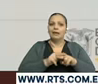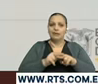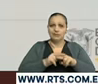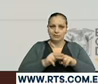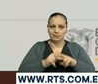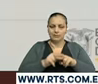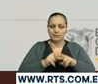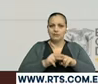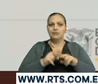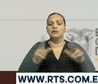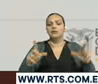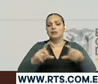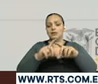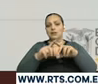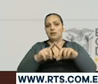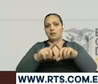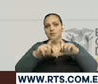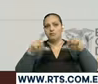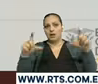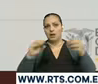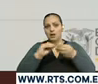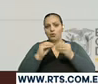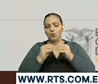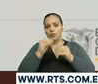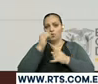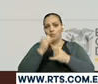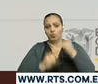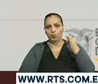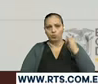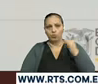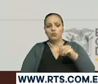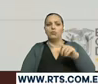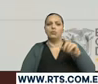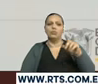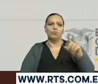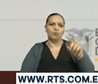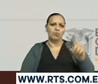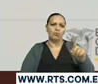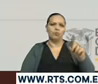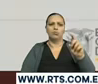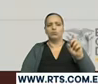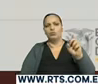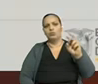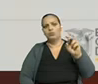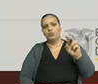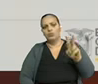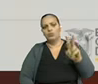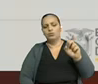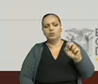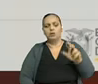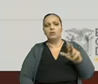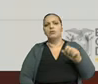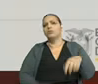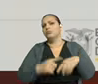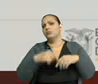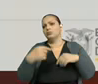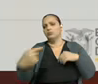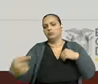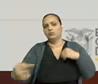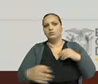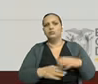e impar, podrán circular todos los días. Transporte institucional circula sin restricción de